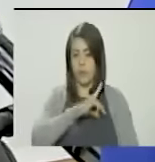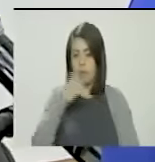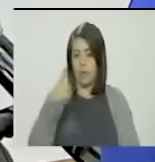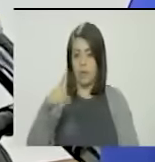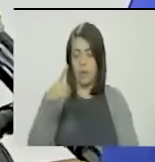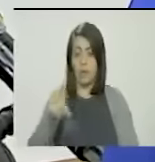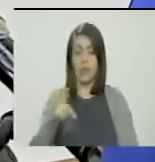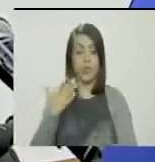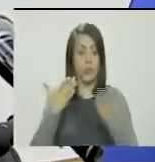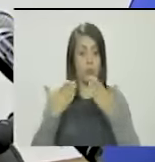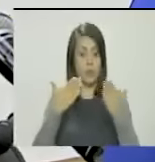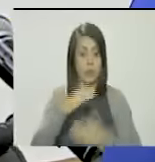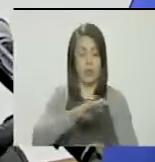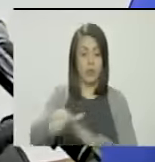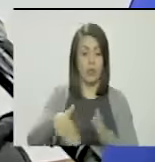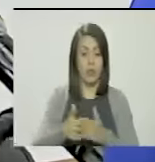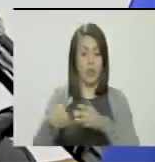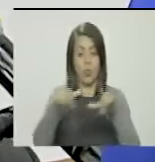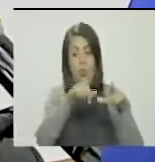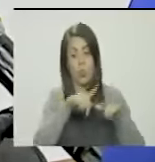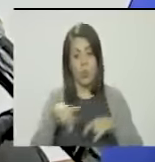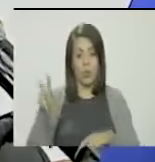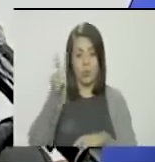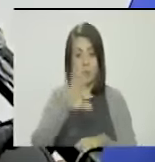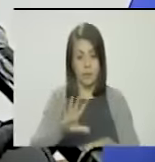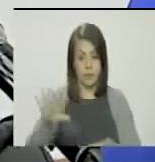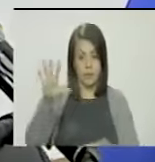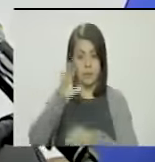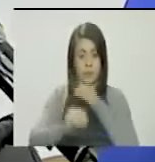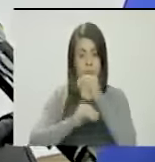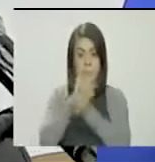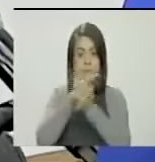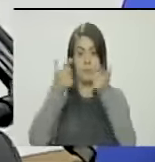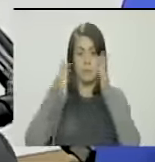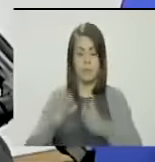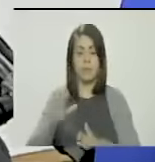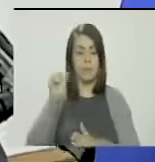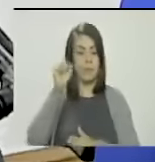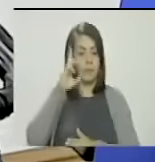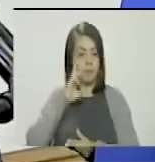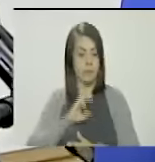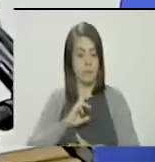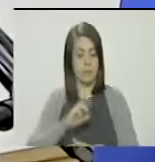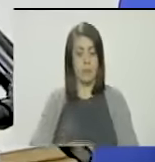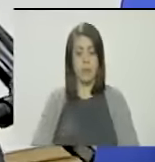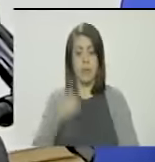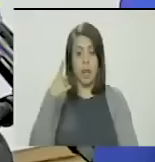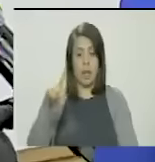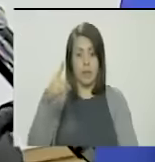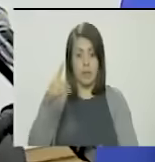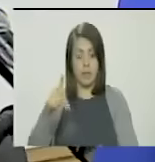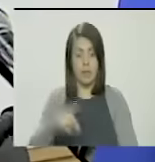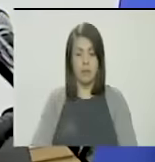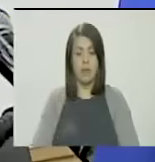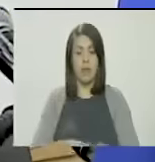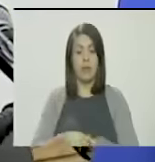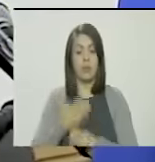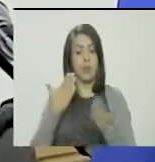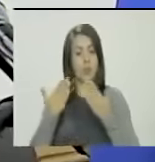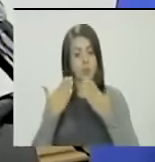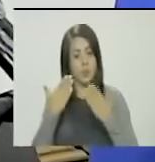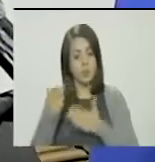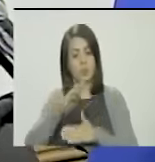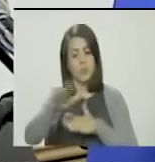derecho a disfrutar de todo el territorio que nos fue legado por el libertador Simón Bolívar, por el derecho a